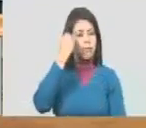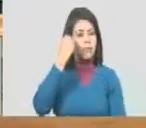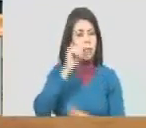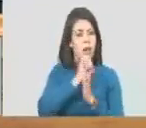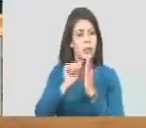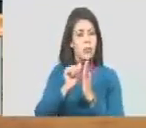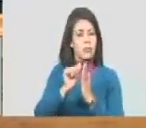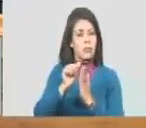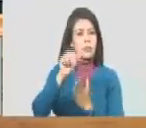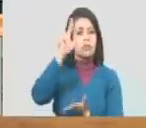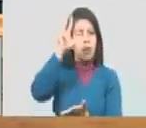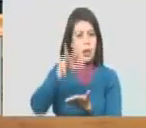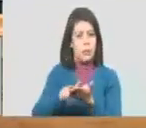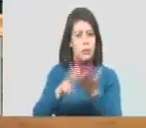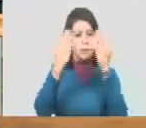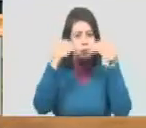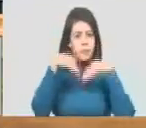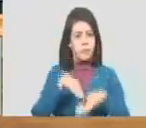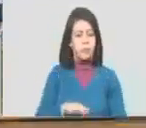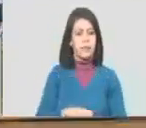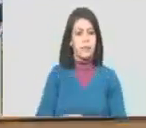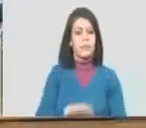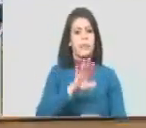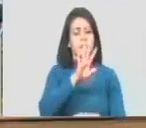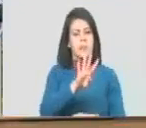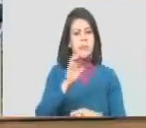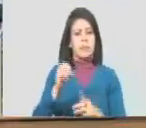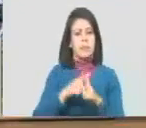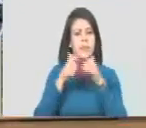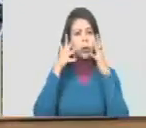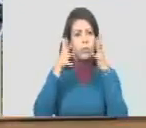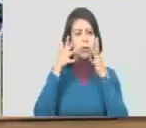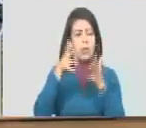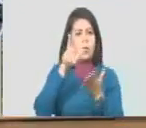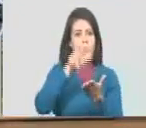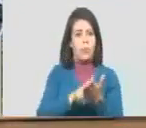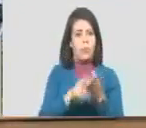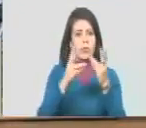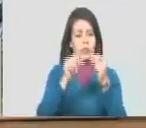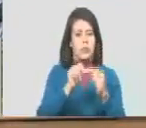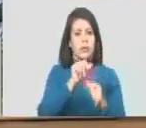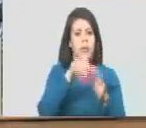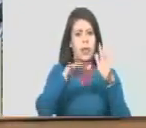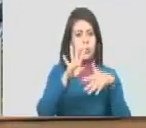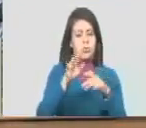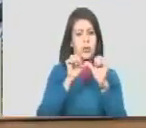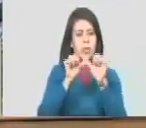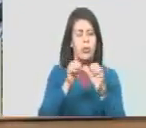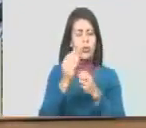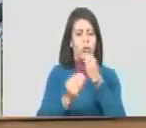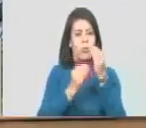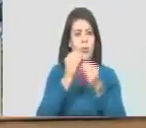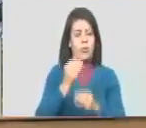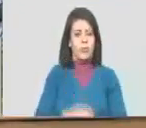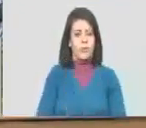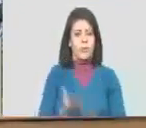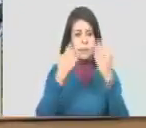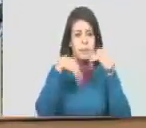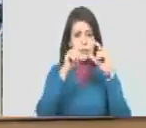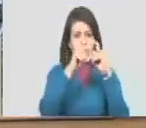el artículo, queda aprobado. Siguiente. 40. Se sugiere aprobar el epígrafe del artículo 14, quedando redactado de la manera